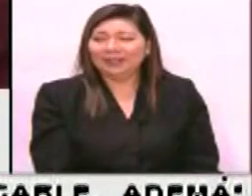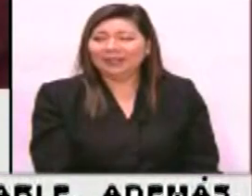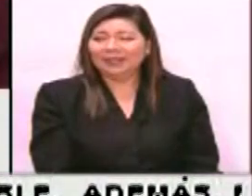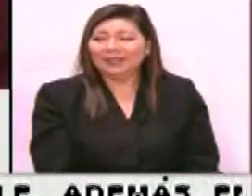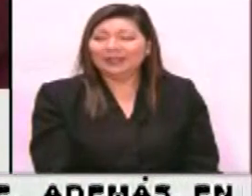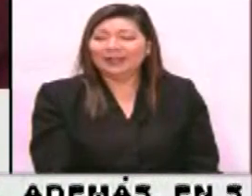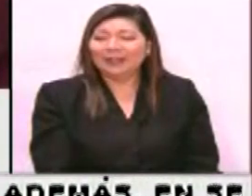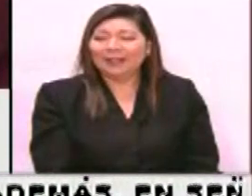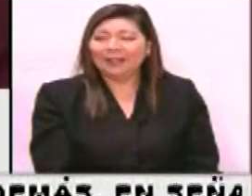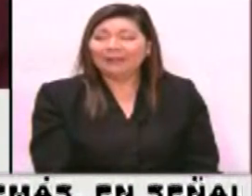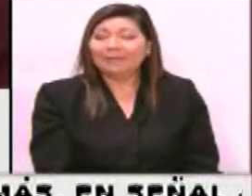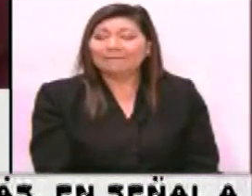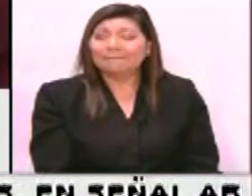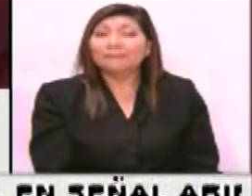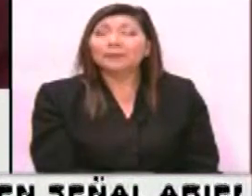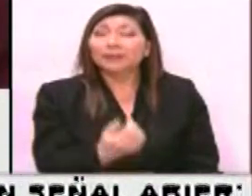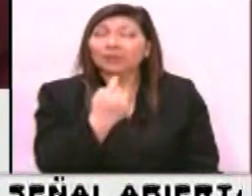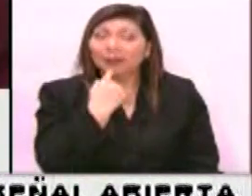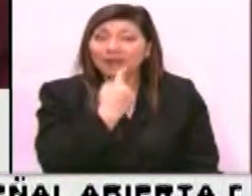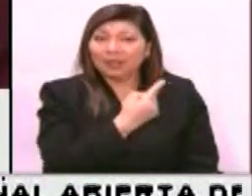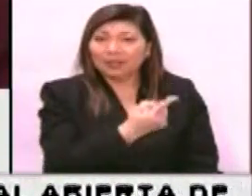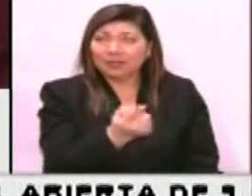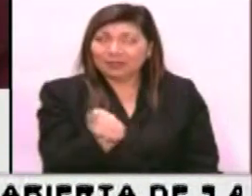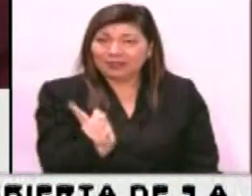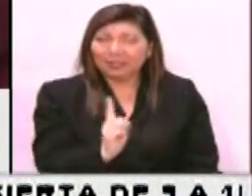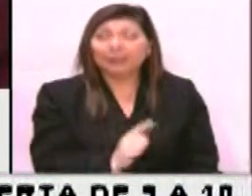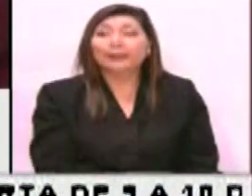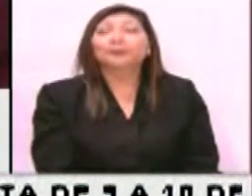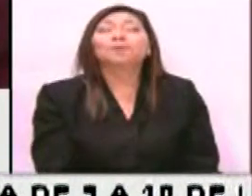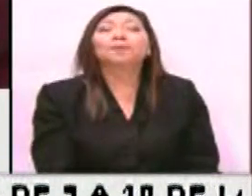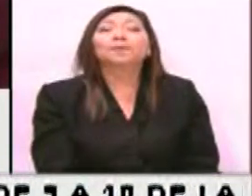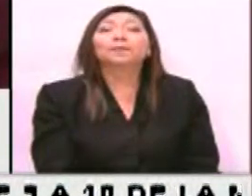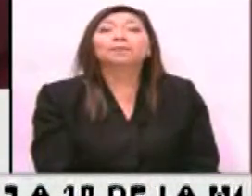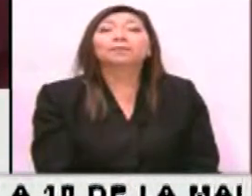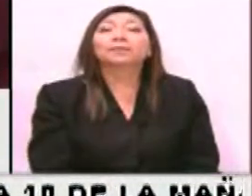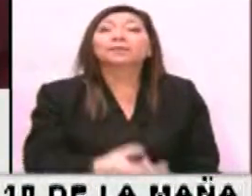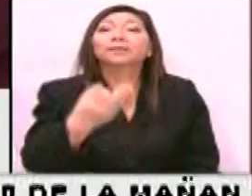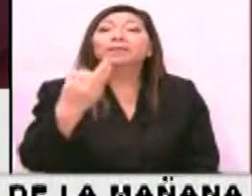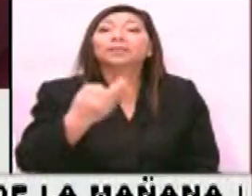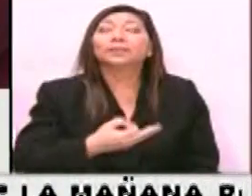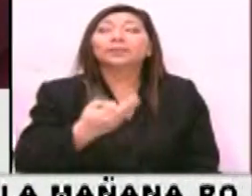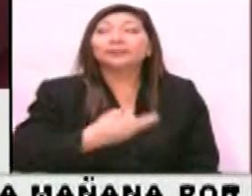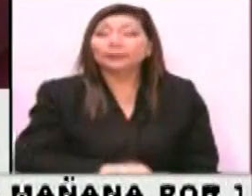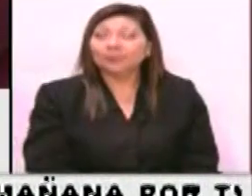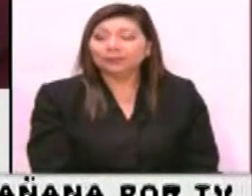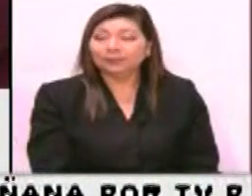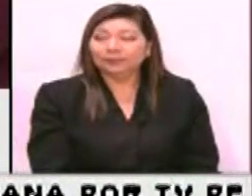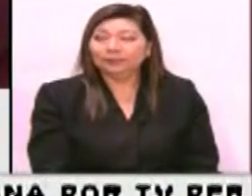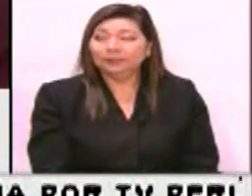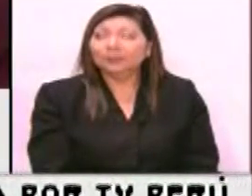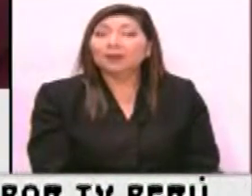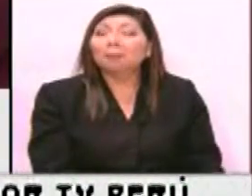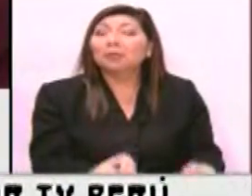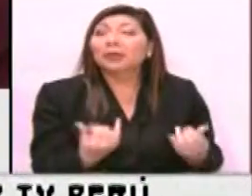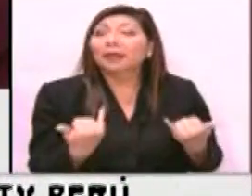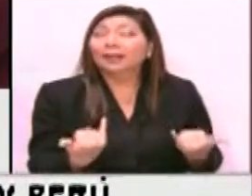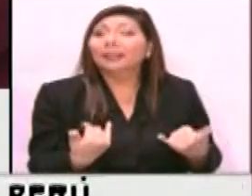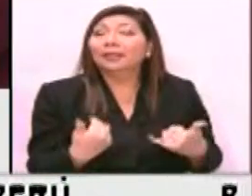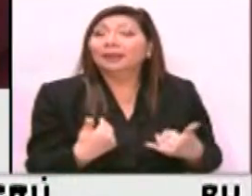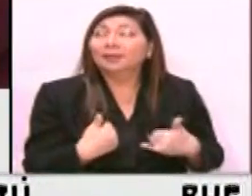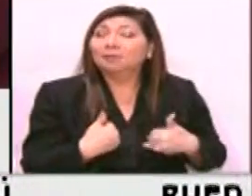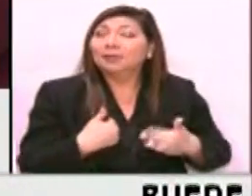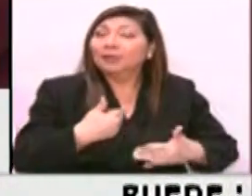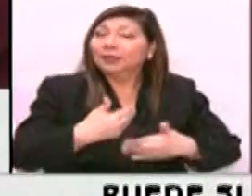Y yo se los pido a ustedes especialmente porque aquí tenemos que